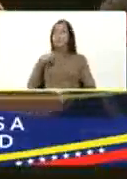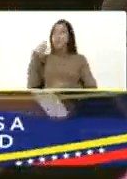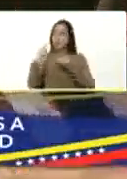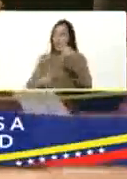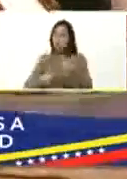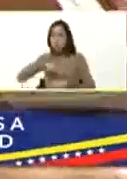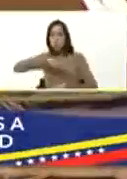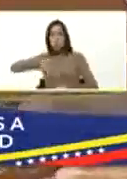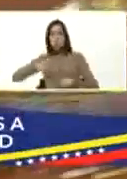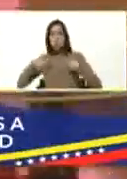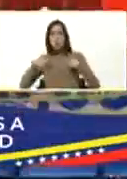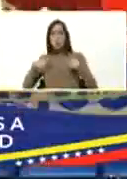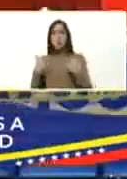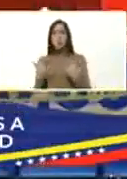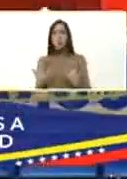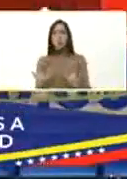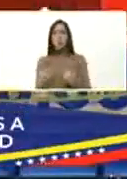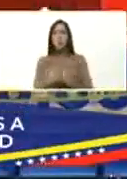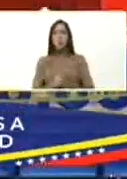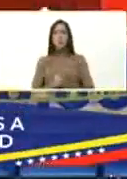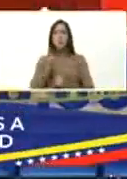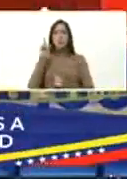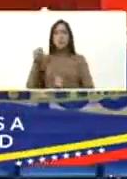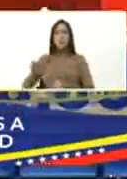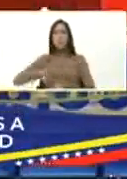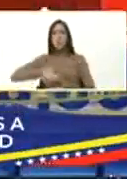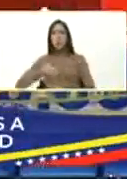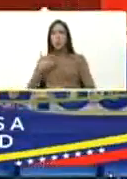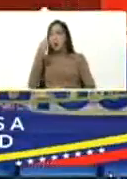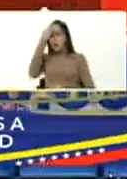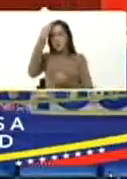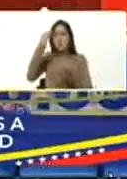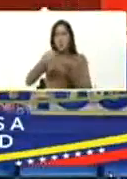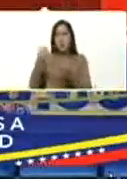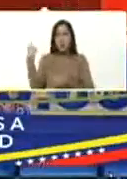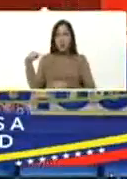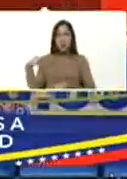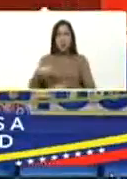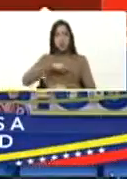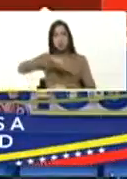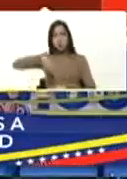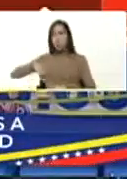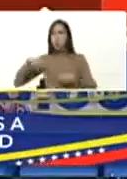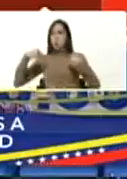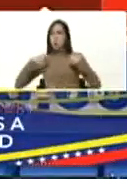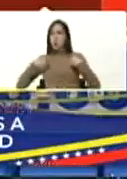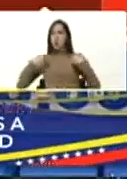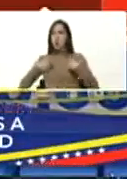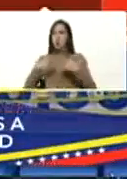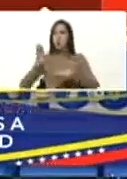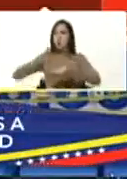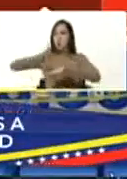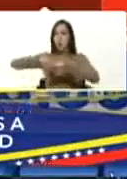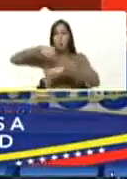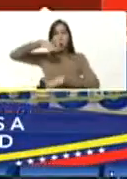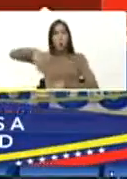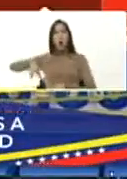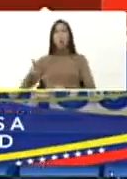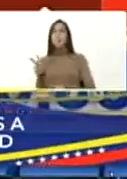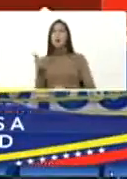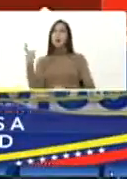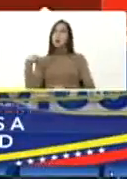vivimos y para poder tener fe en los procesos que estamos viviendo. Yo llamo al pueblo de Venezuela a